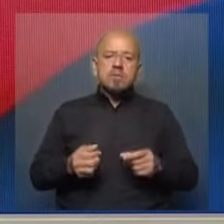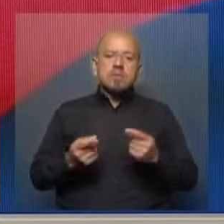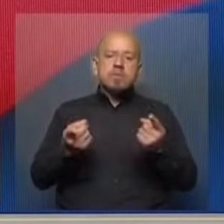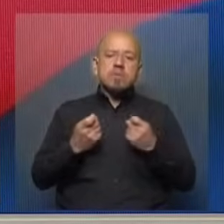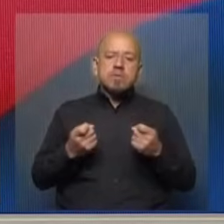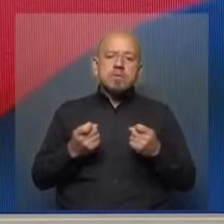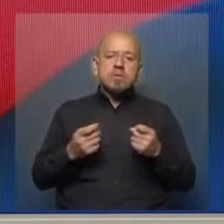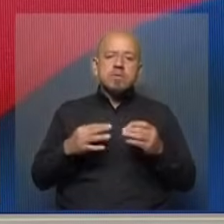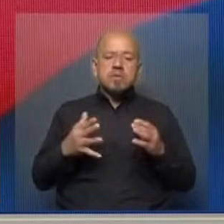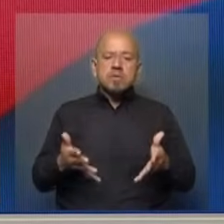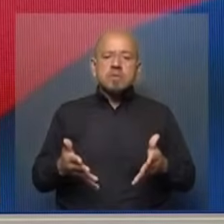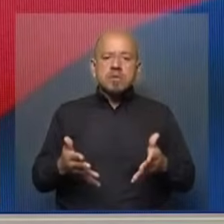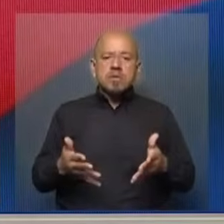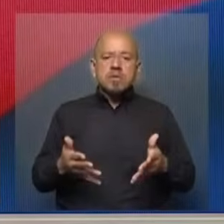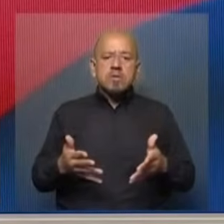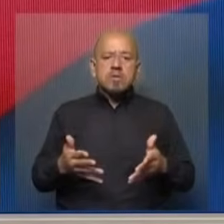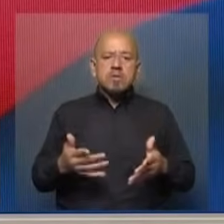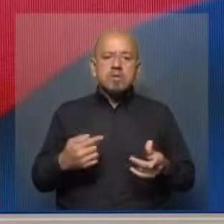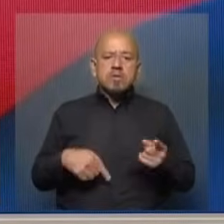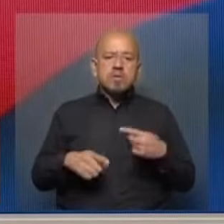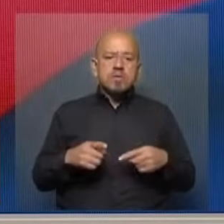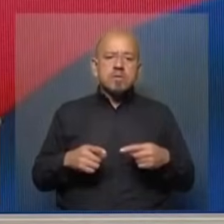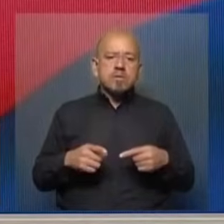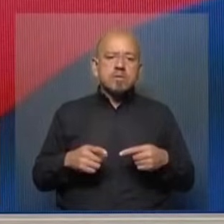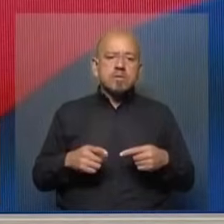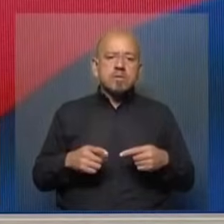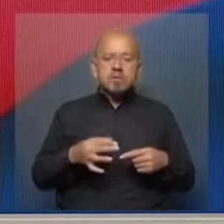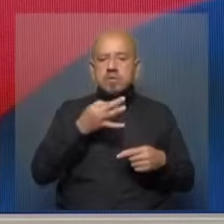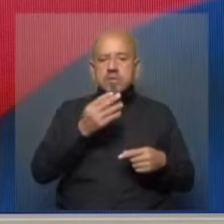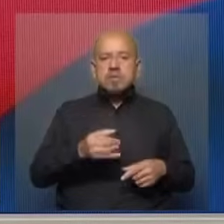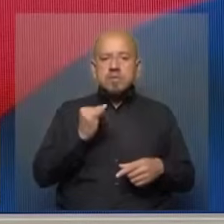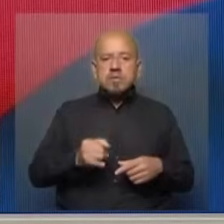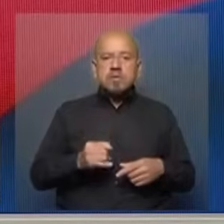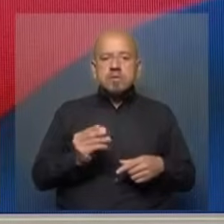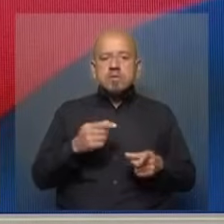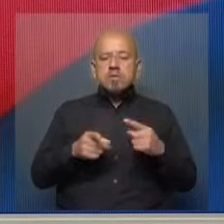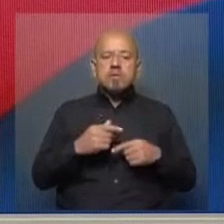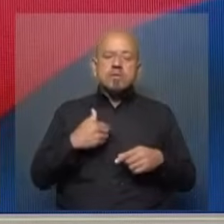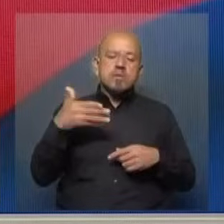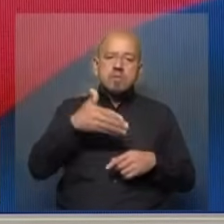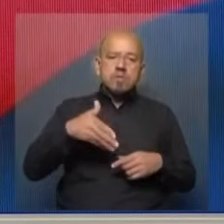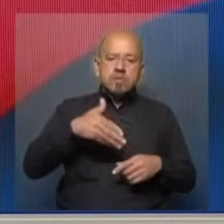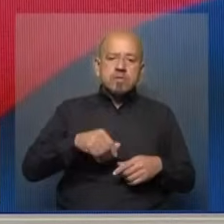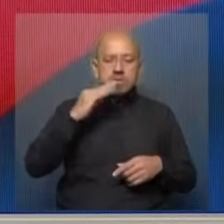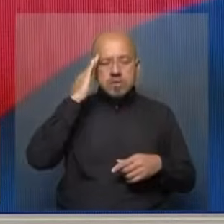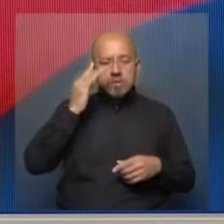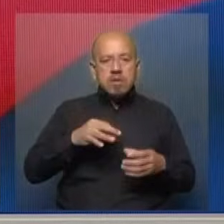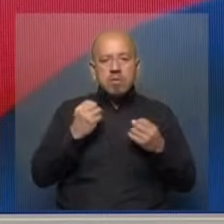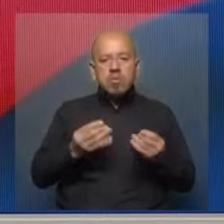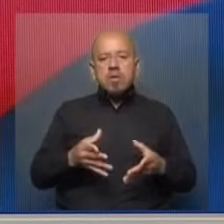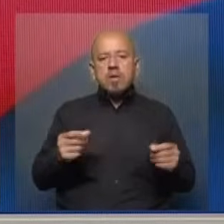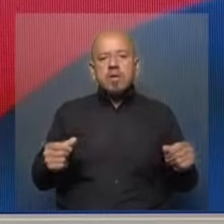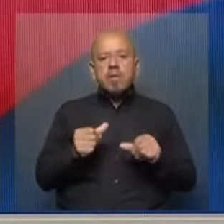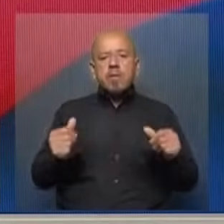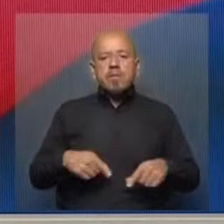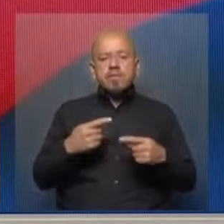el concurso. Y no, el concurso no es decir que sí a todo, es participar, saber por qué se toman las